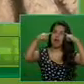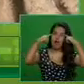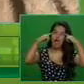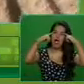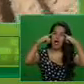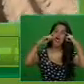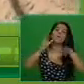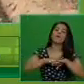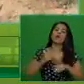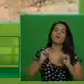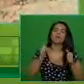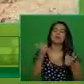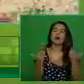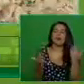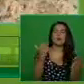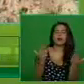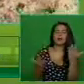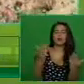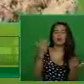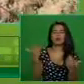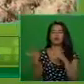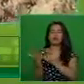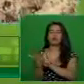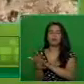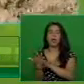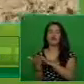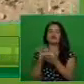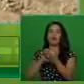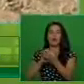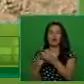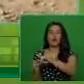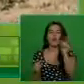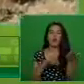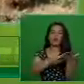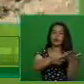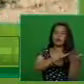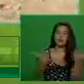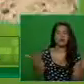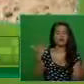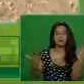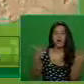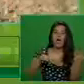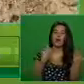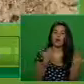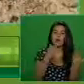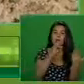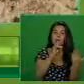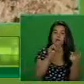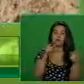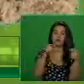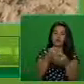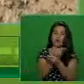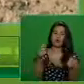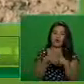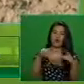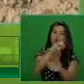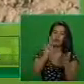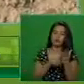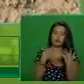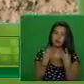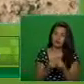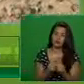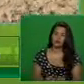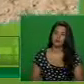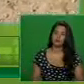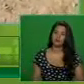contrastar las distintas soluciones que los diferentes estados le han dado al mismo tema. Como te decía, aunque